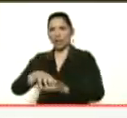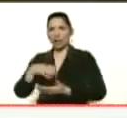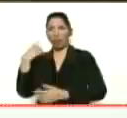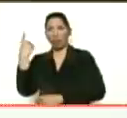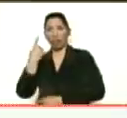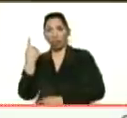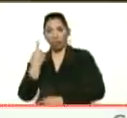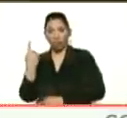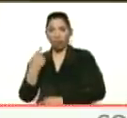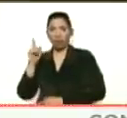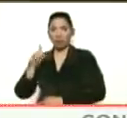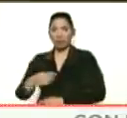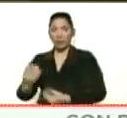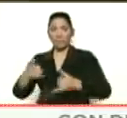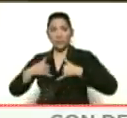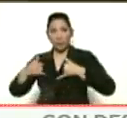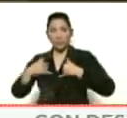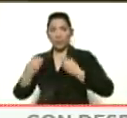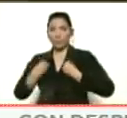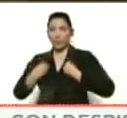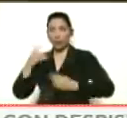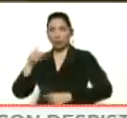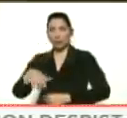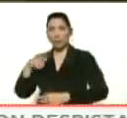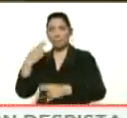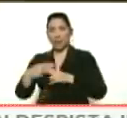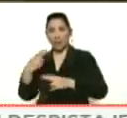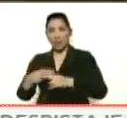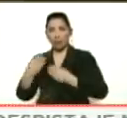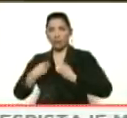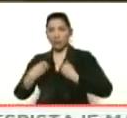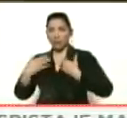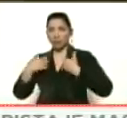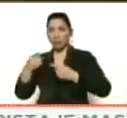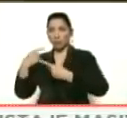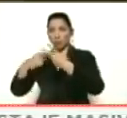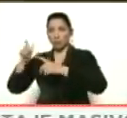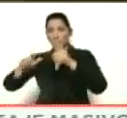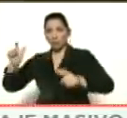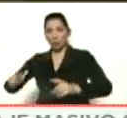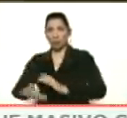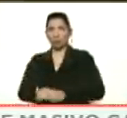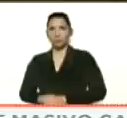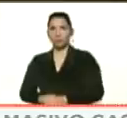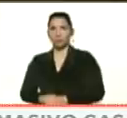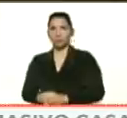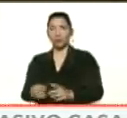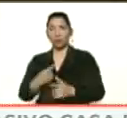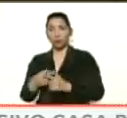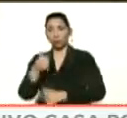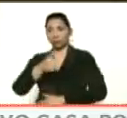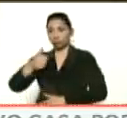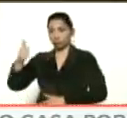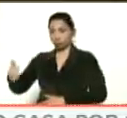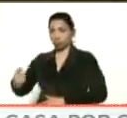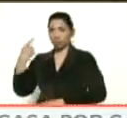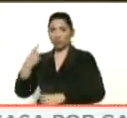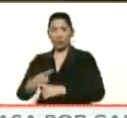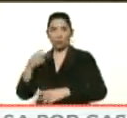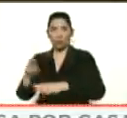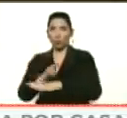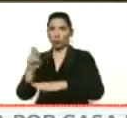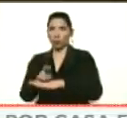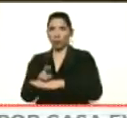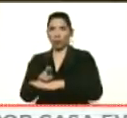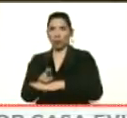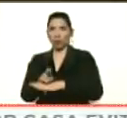vida y pone en riesgo la vida y la salud de los demás. Por tanto, todas y todos debemos utilizar